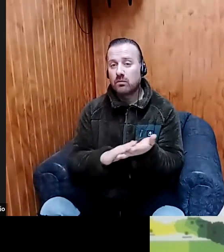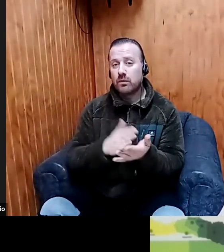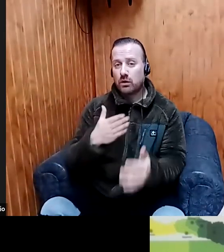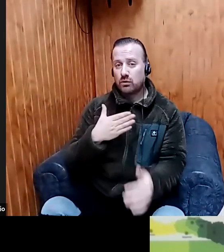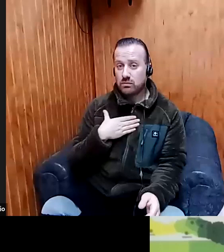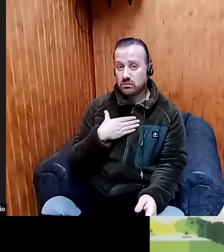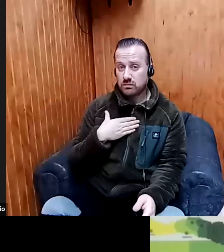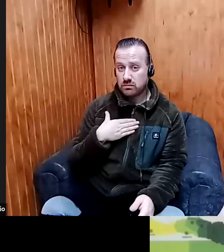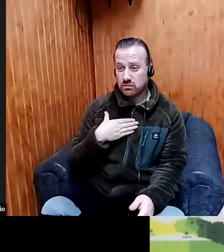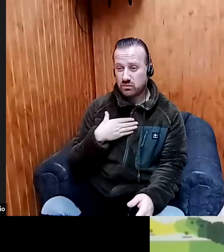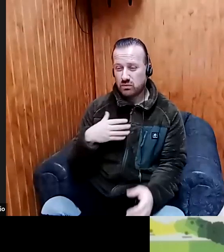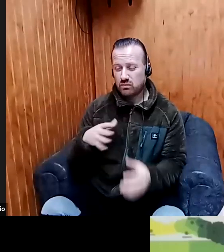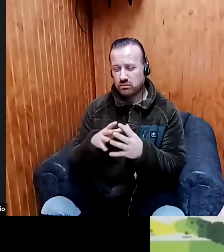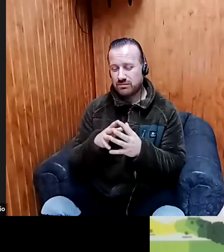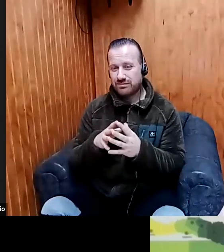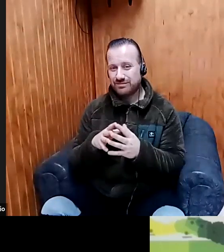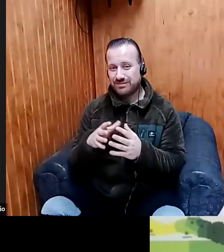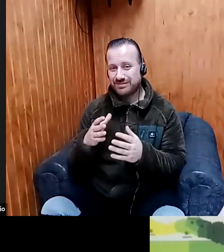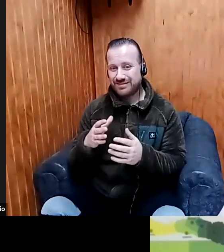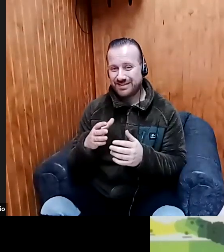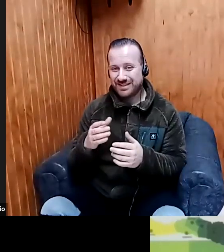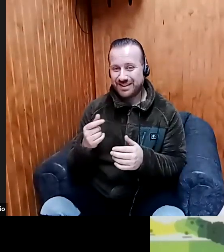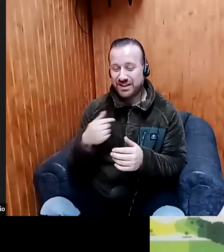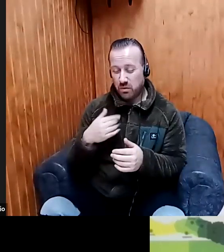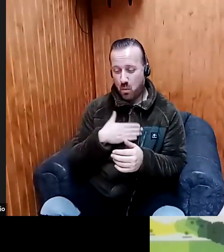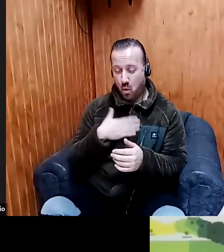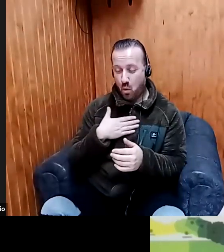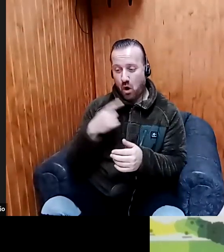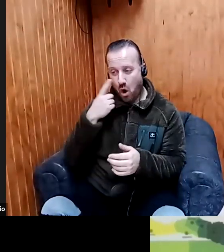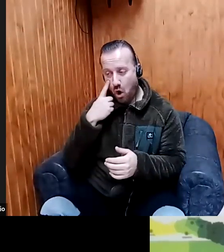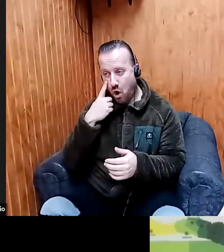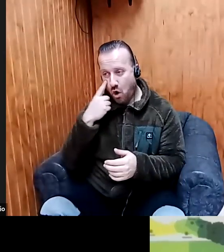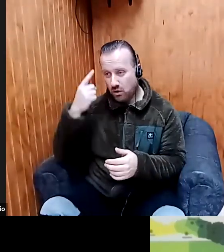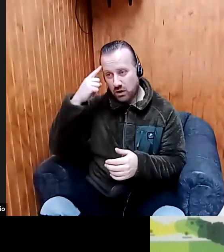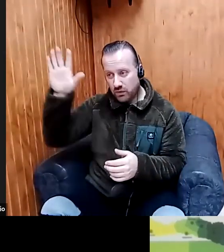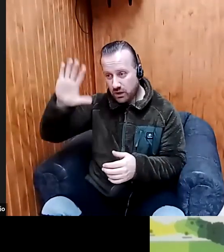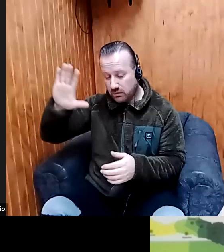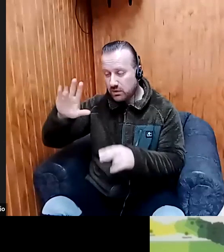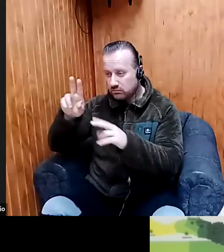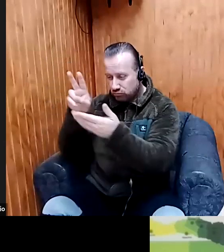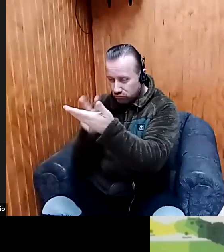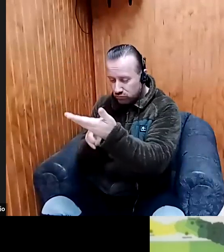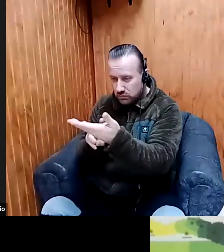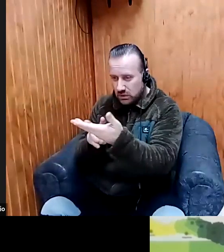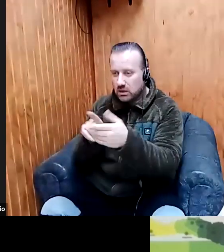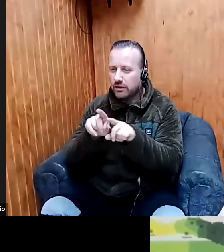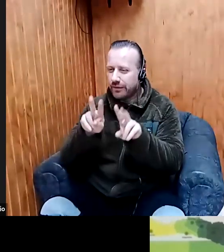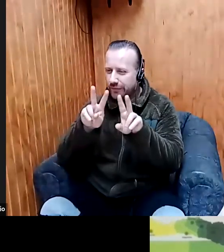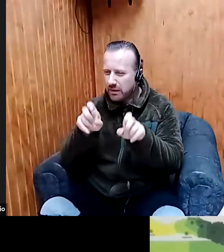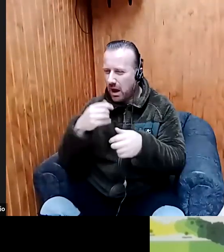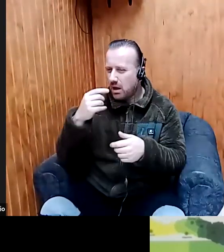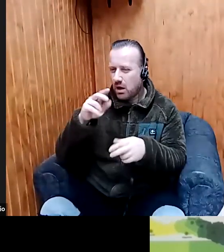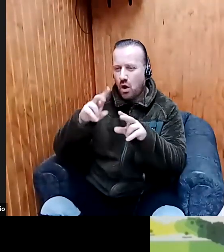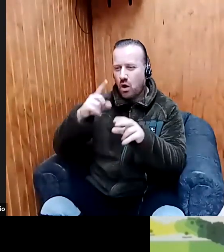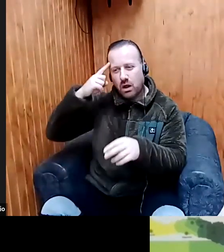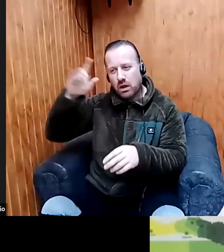soy tremendamente defensor de los contenidos. O sea, en este debate que a veces hay entre contenidos y competencias, bueno,